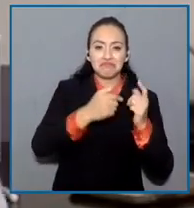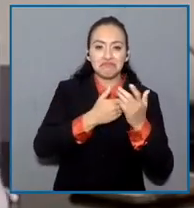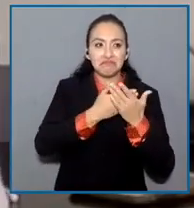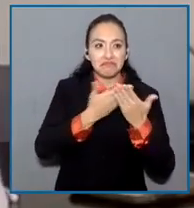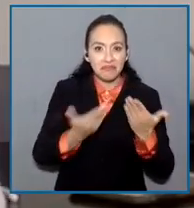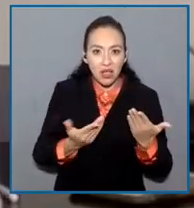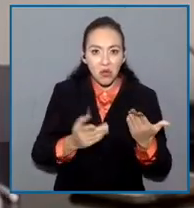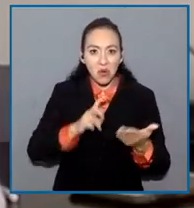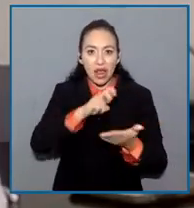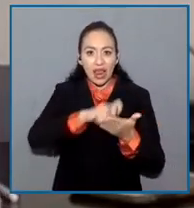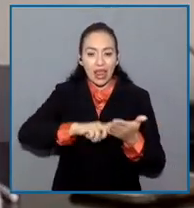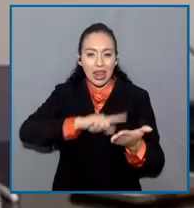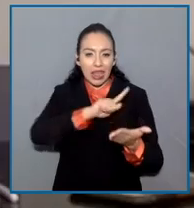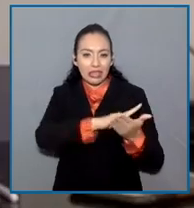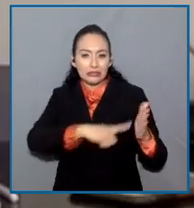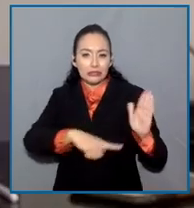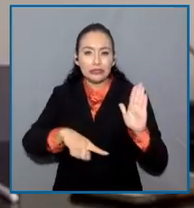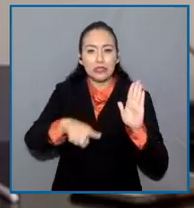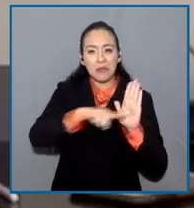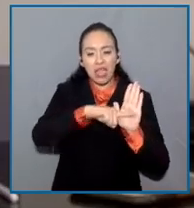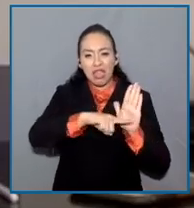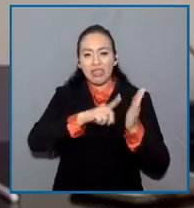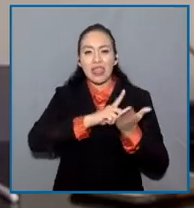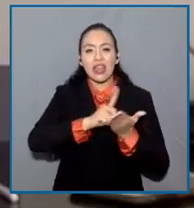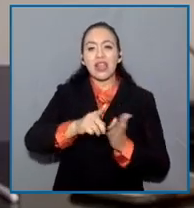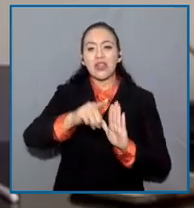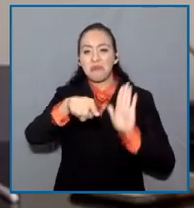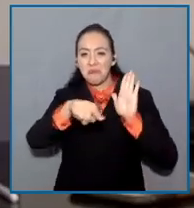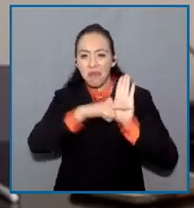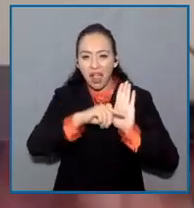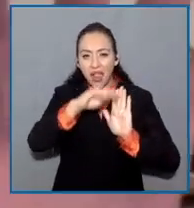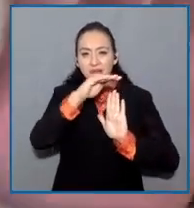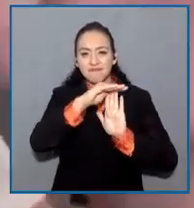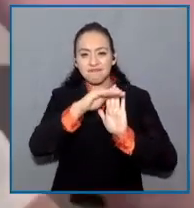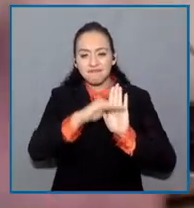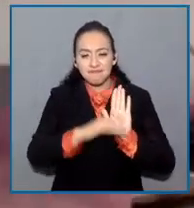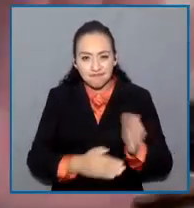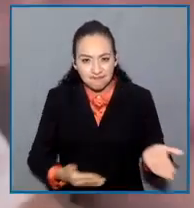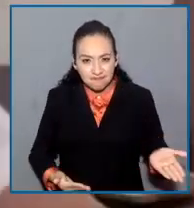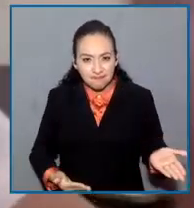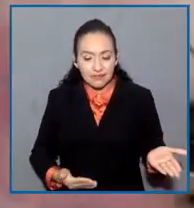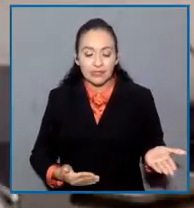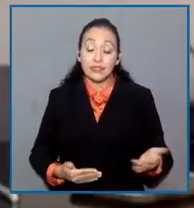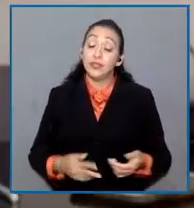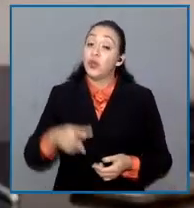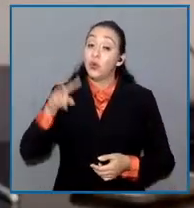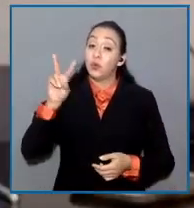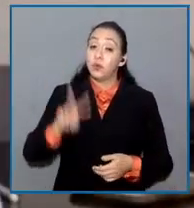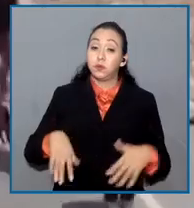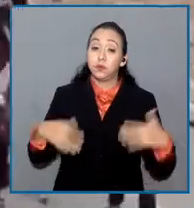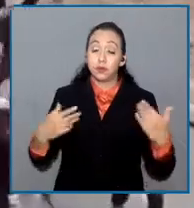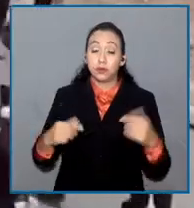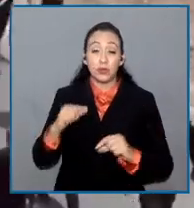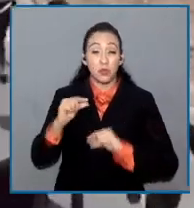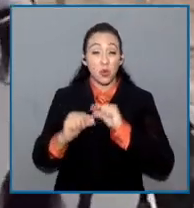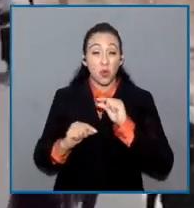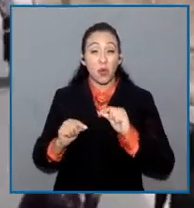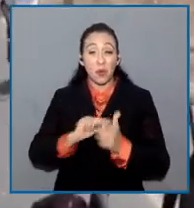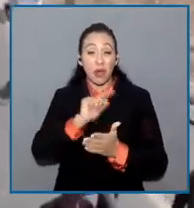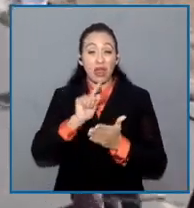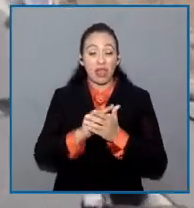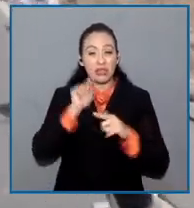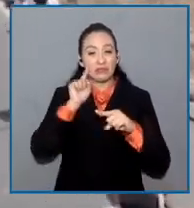porque las arbitrariedades nos van alcanzando de poco en poco a todos, ¿no? En un diálogo